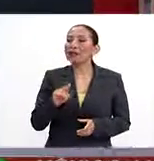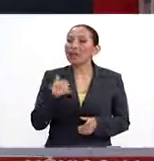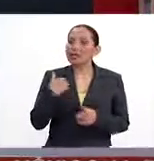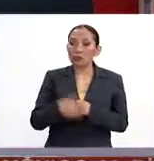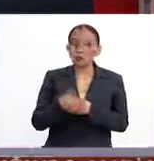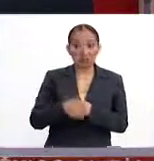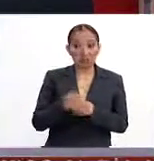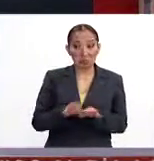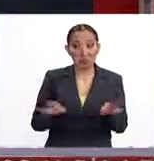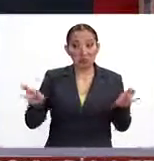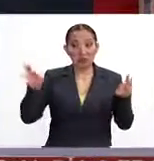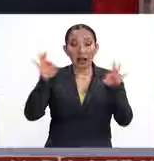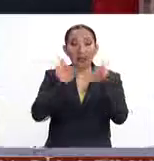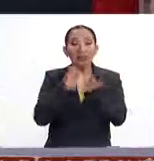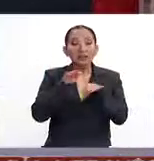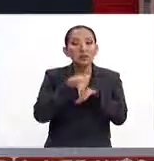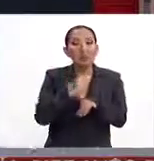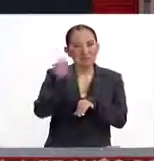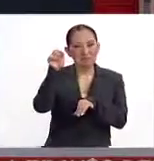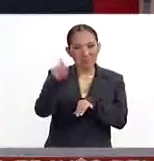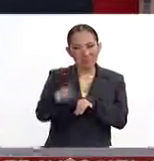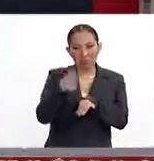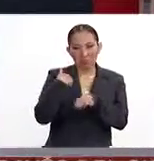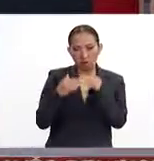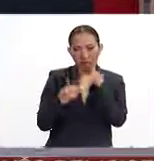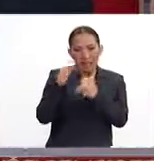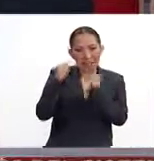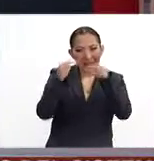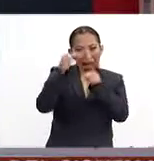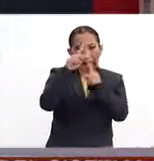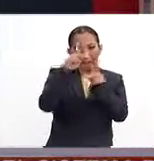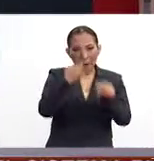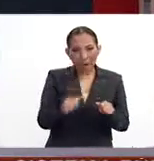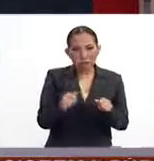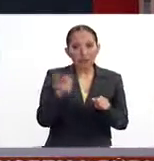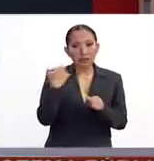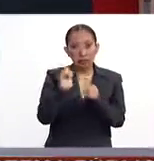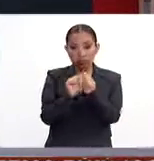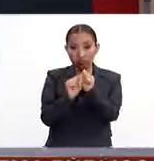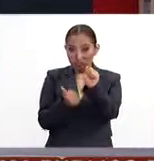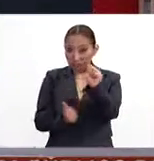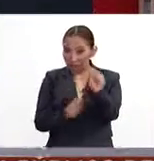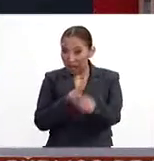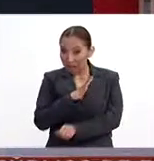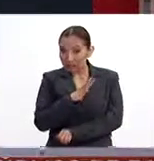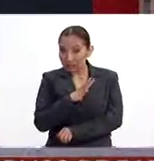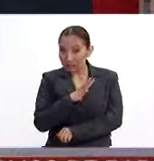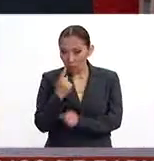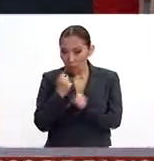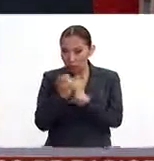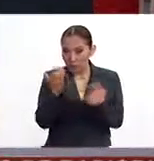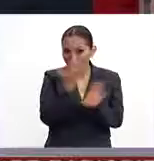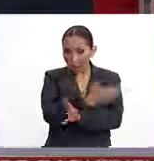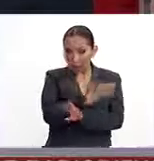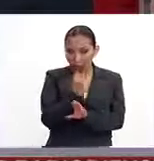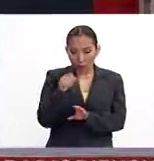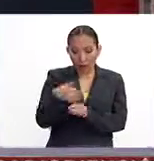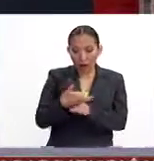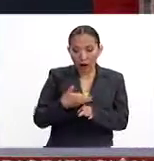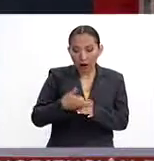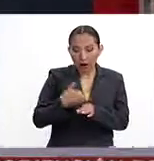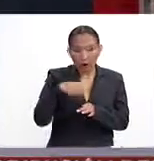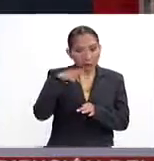muy contundentes sobre precisamente estos índices de paz. Hubo un retroceso el año pasado con respecto a lo